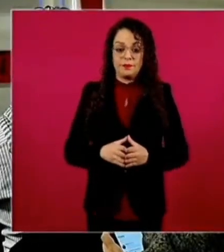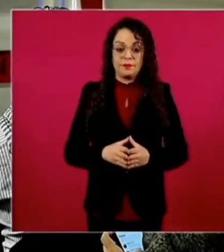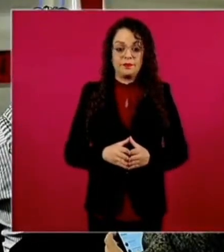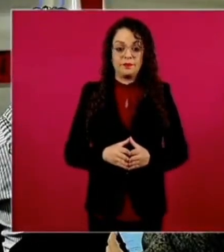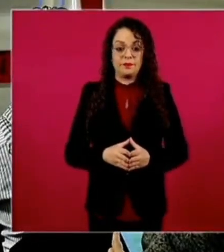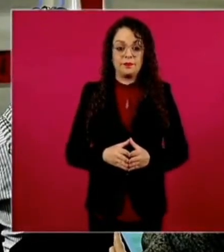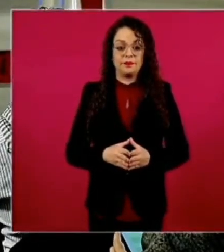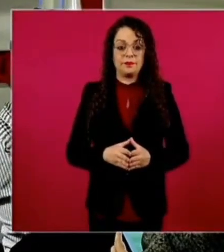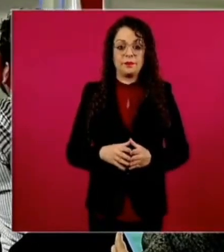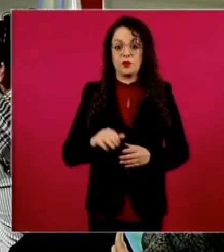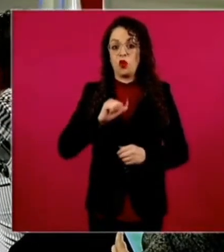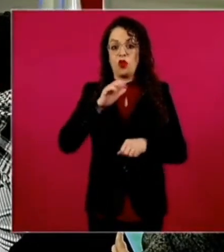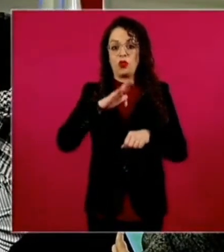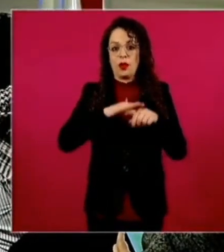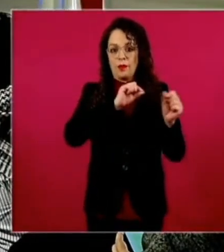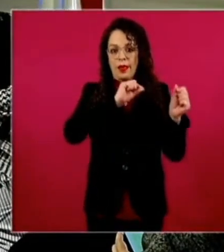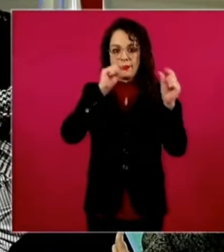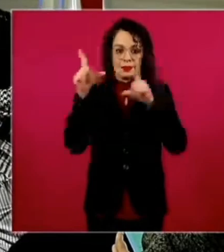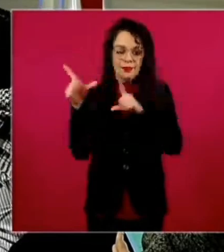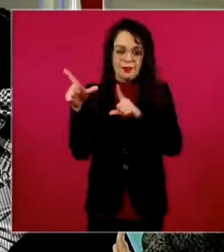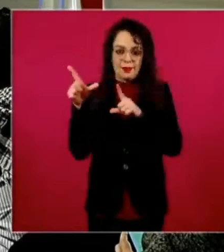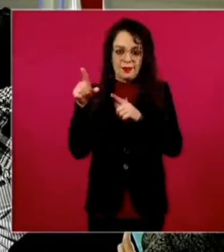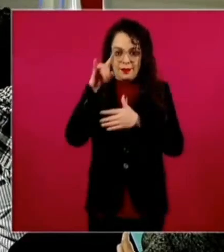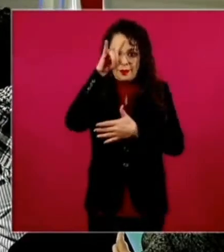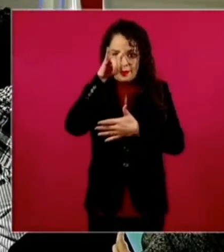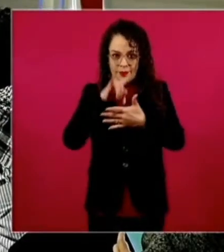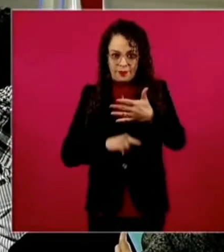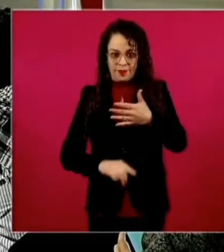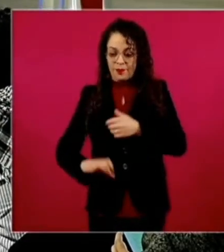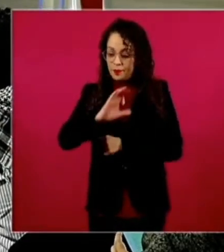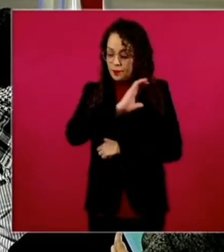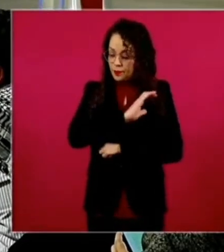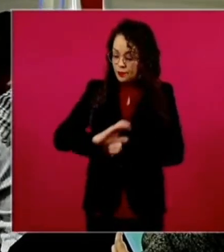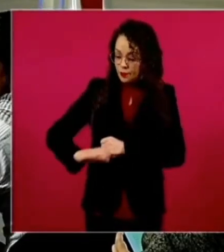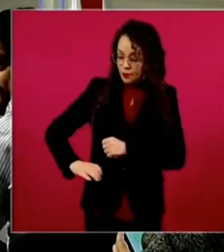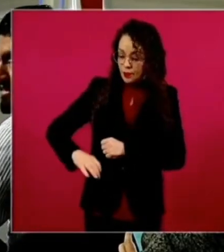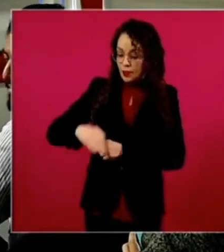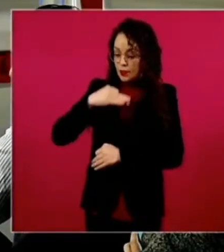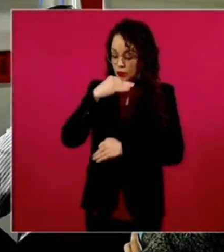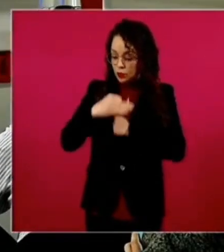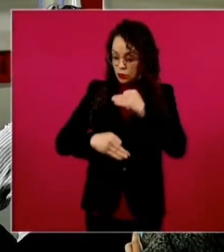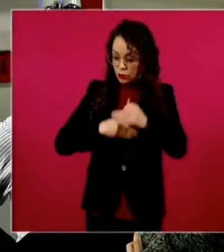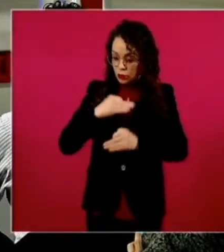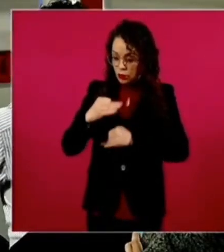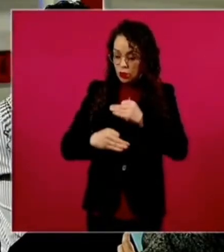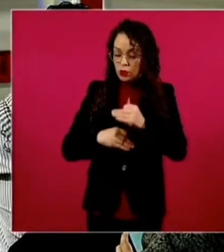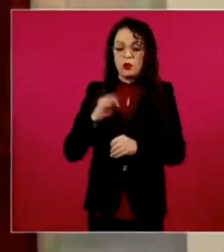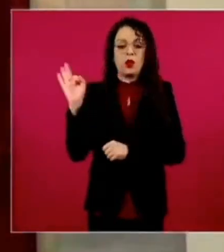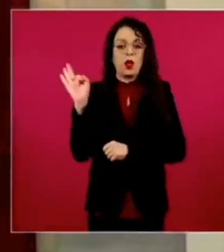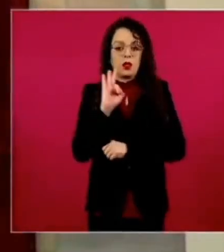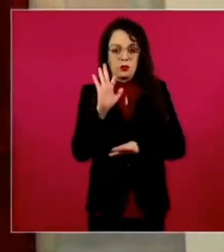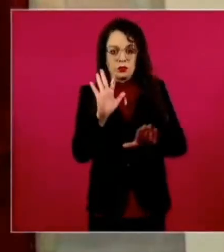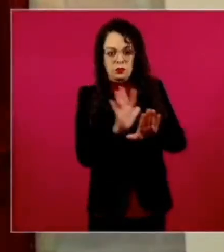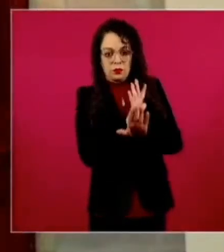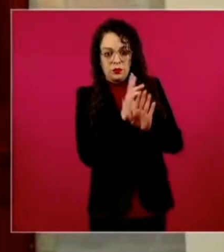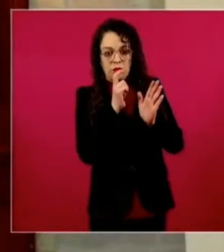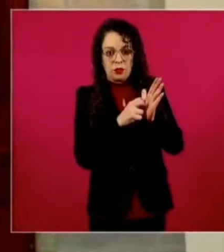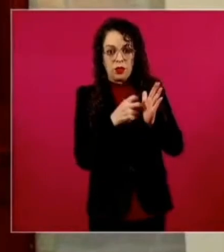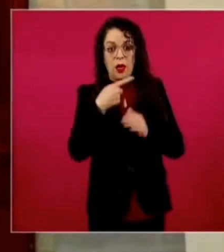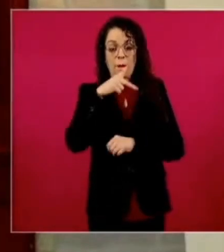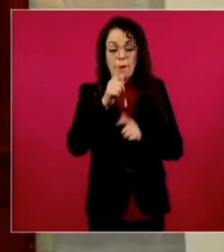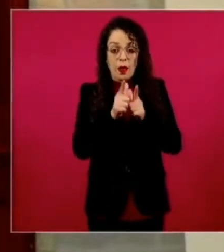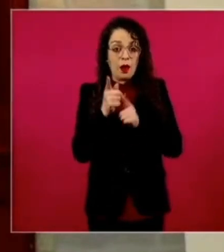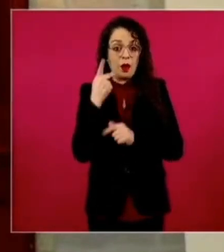Todos los candidatos se podrán modificar siempre y cuando exista el acuerdo de los partidos